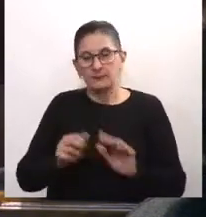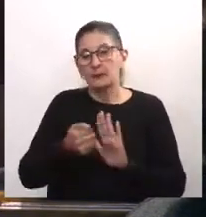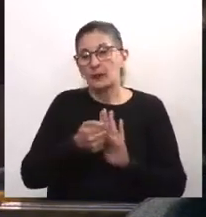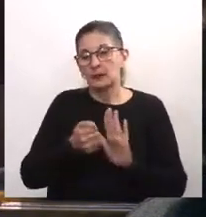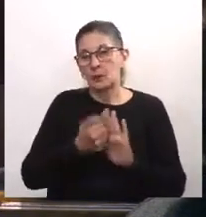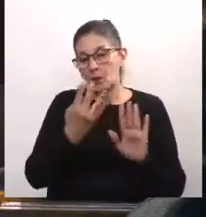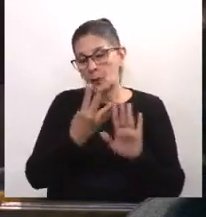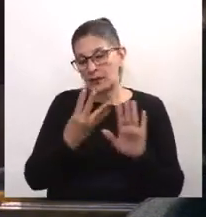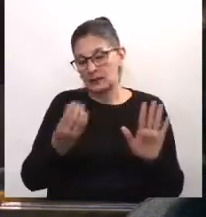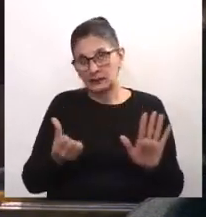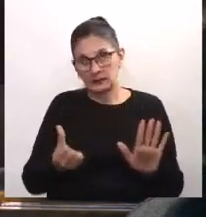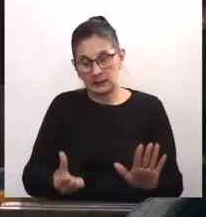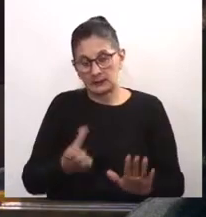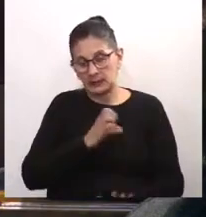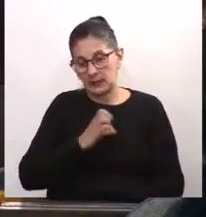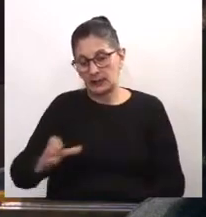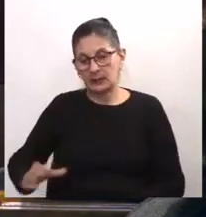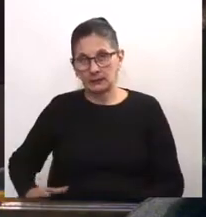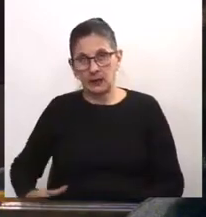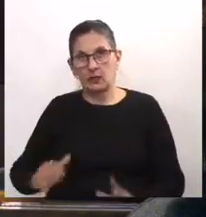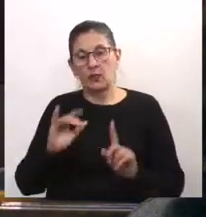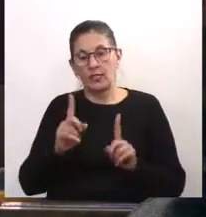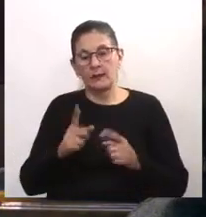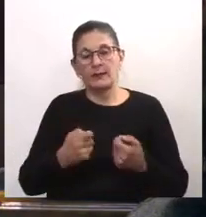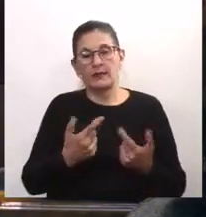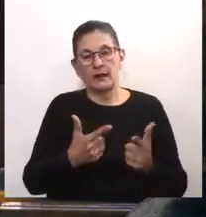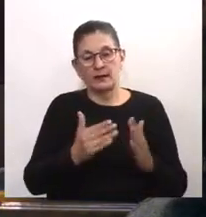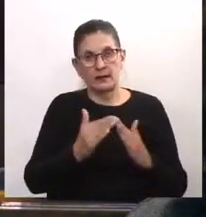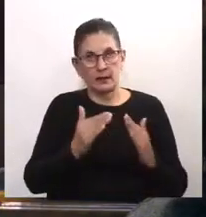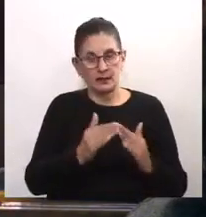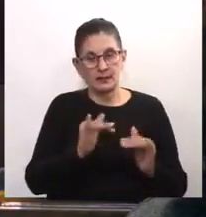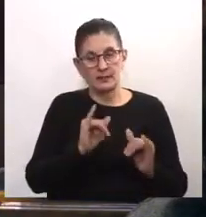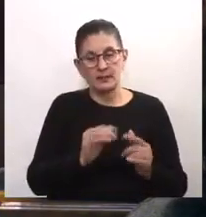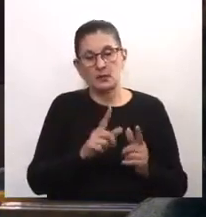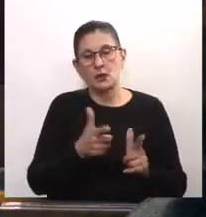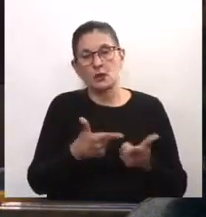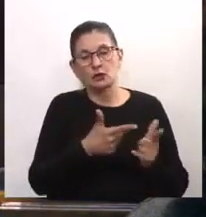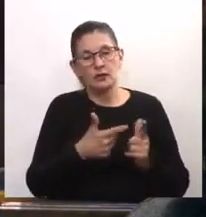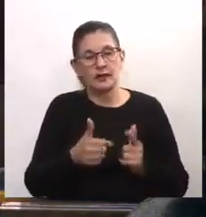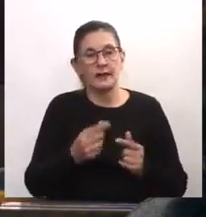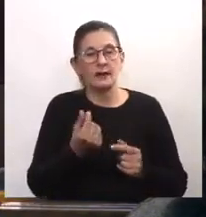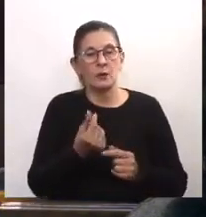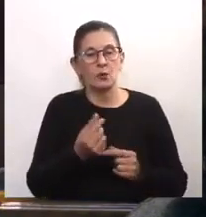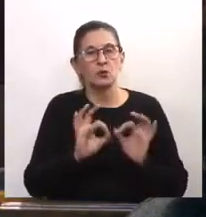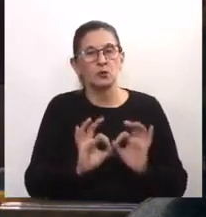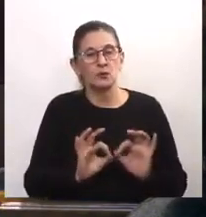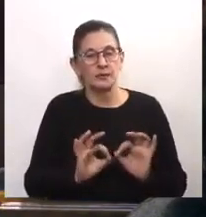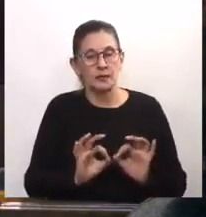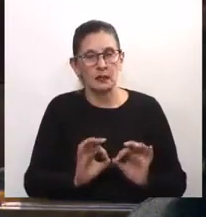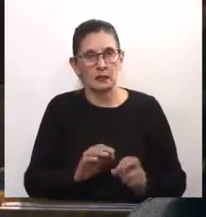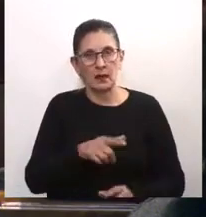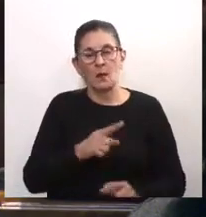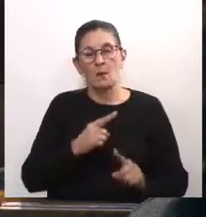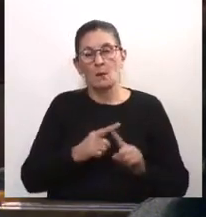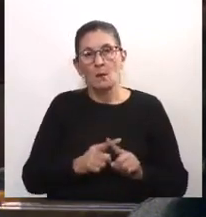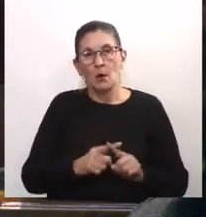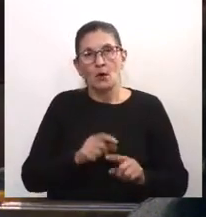Artículo 46. El Estado dará asilo a los indigentes y carentes de recursos suficientes, que por